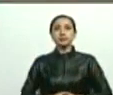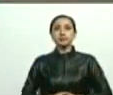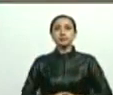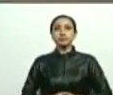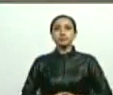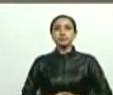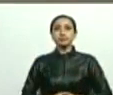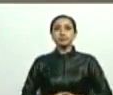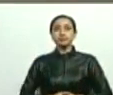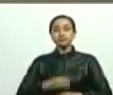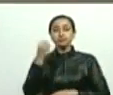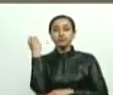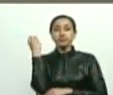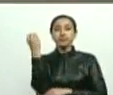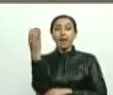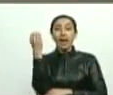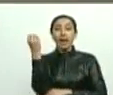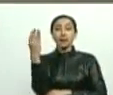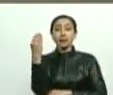asambleas